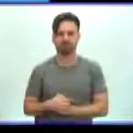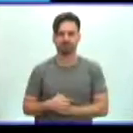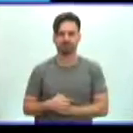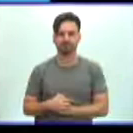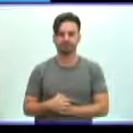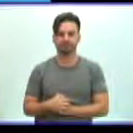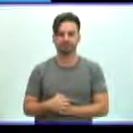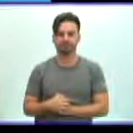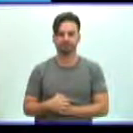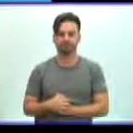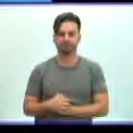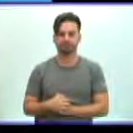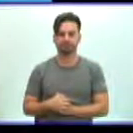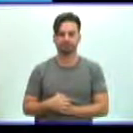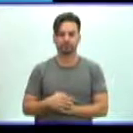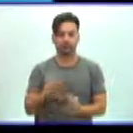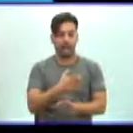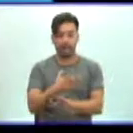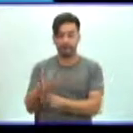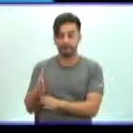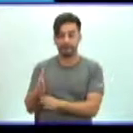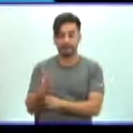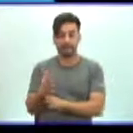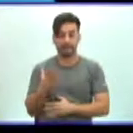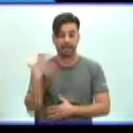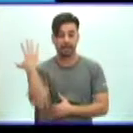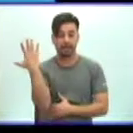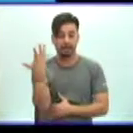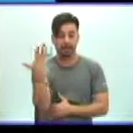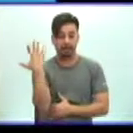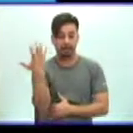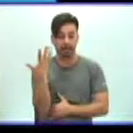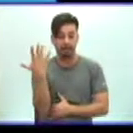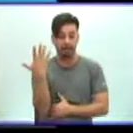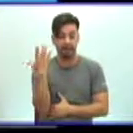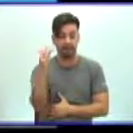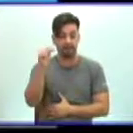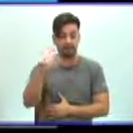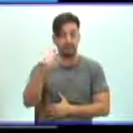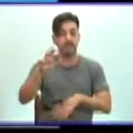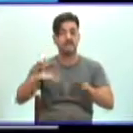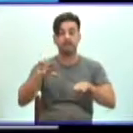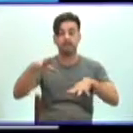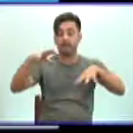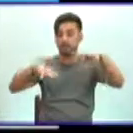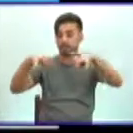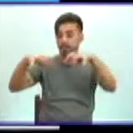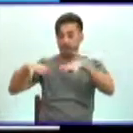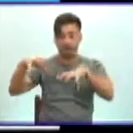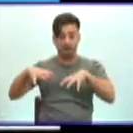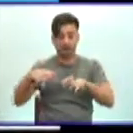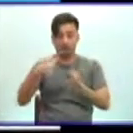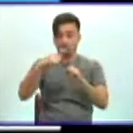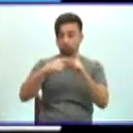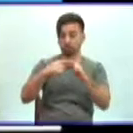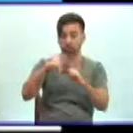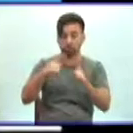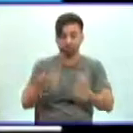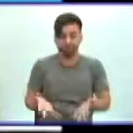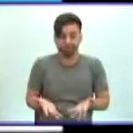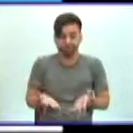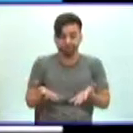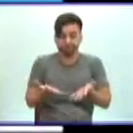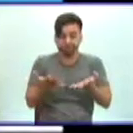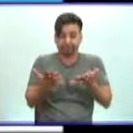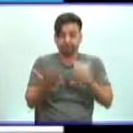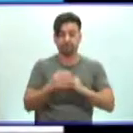por su parte, es el promedio de temperatura, humedad, presión atmosférica, precipitación, etc. en un lugar determinado, correspondiente a un